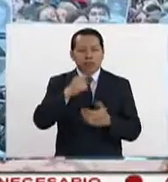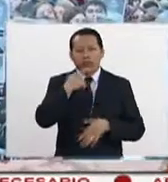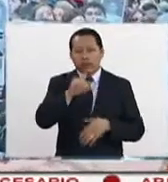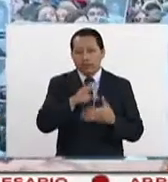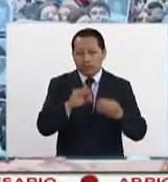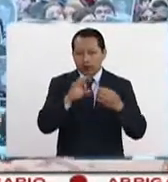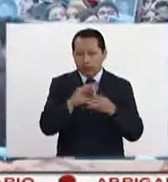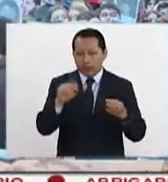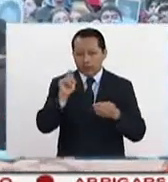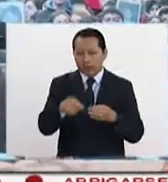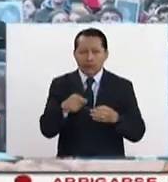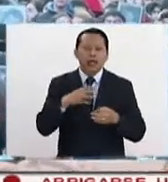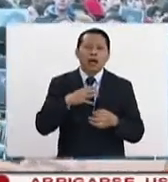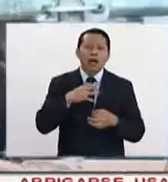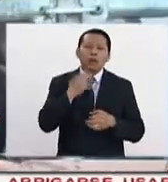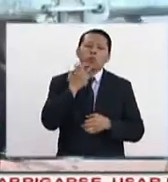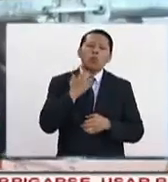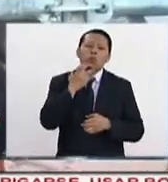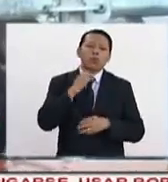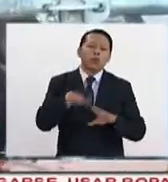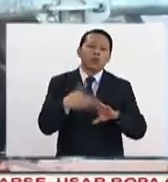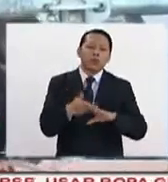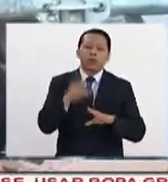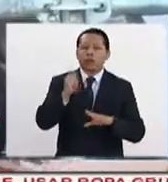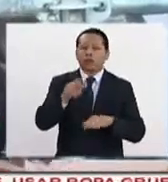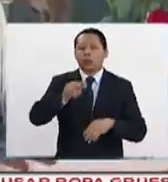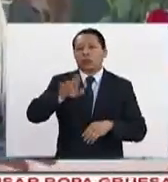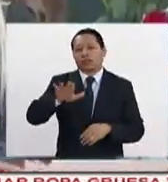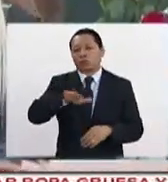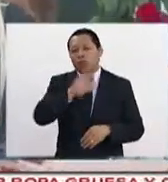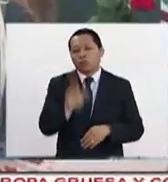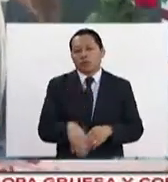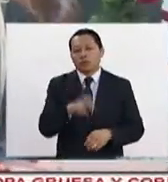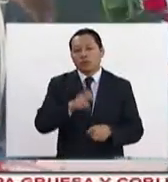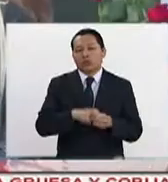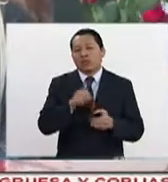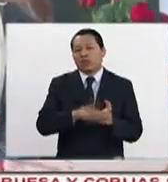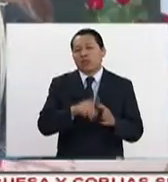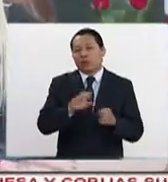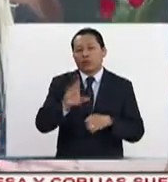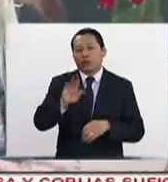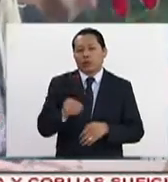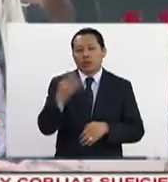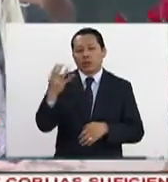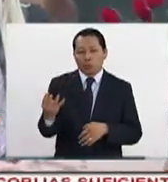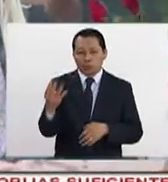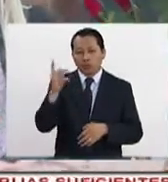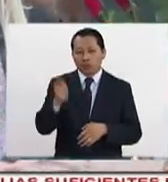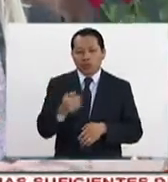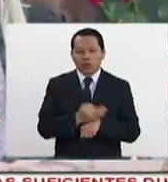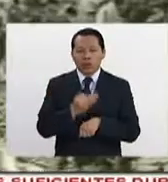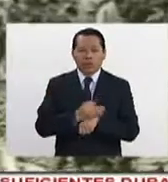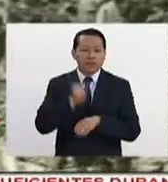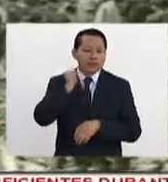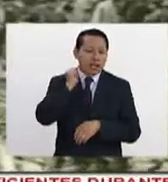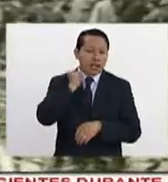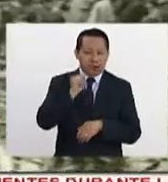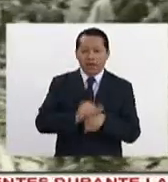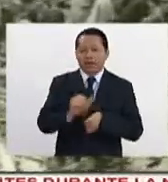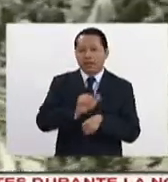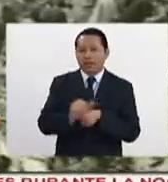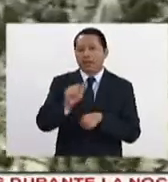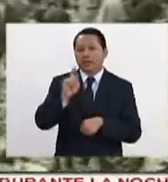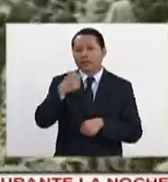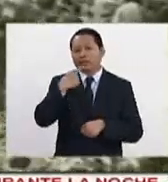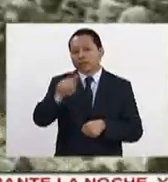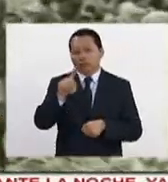atentado a una mutual judía que causó 85 muertos en 1994. A la actual senadora argentina se le acusa